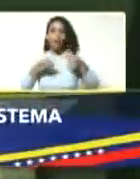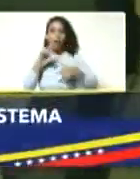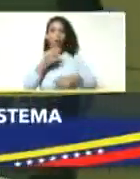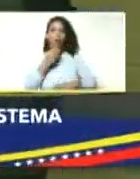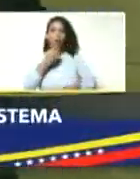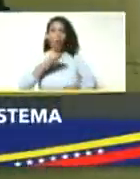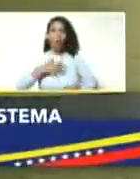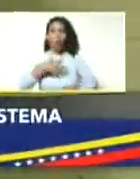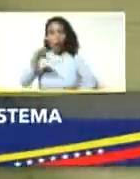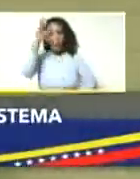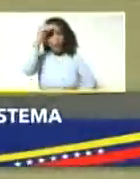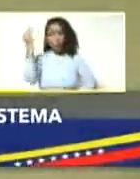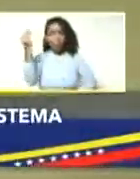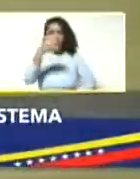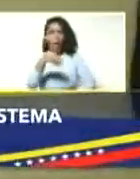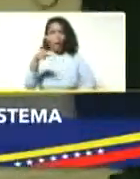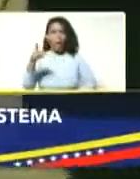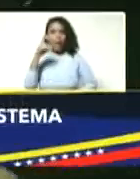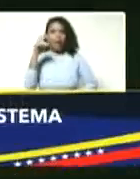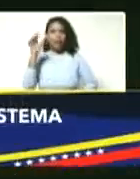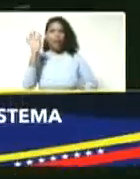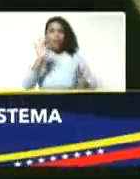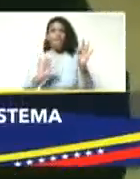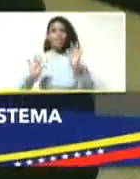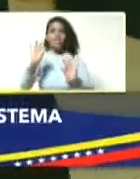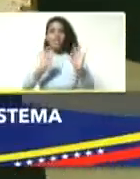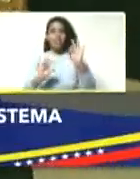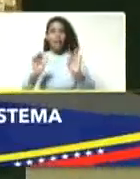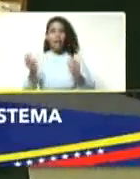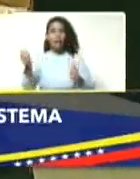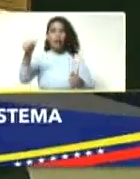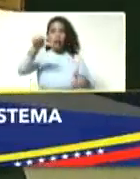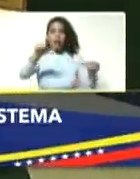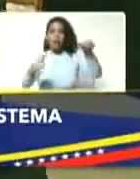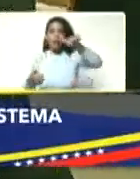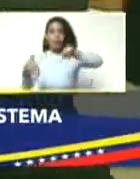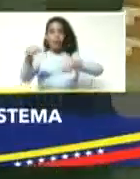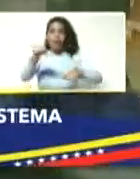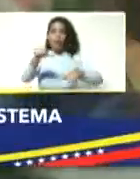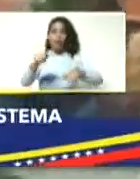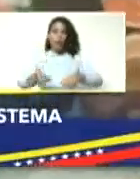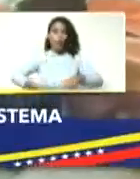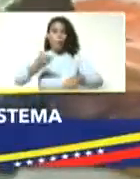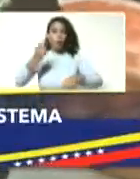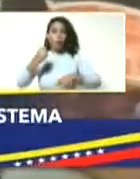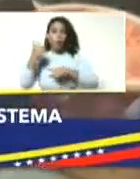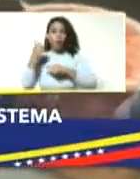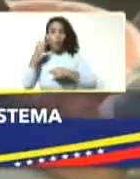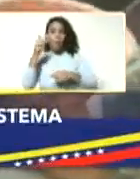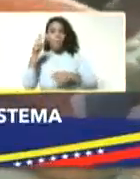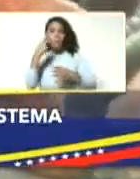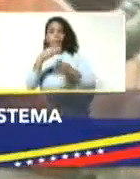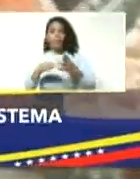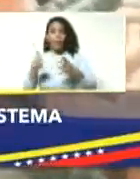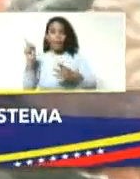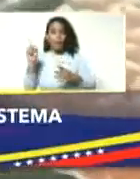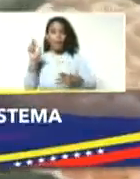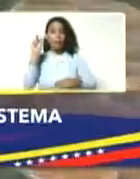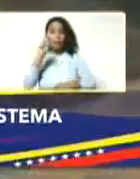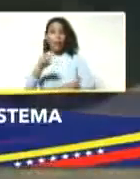supuesto, aprendiendo de física y de química. Lo importante, presidente, de la dotación es que está también asociada